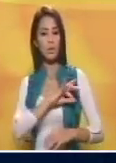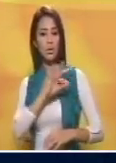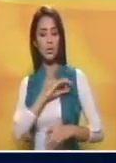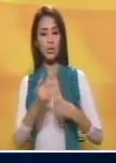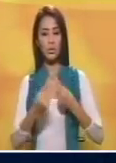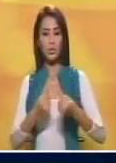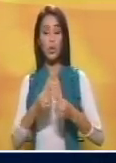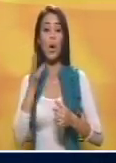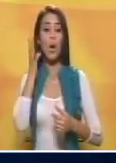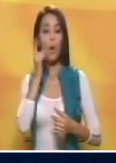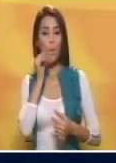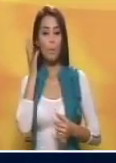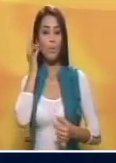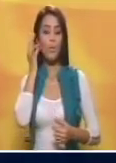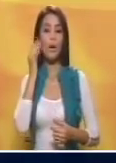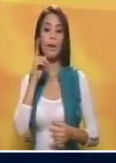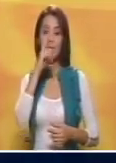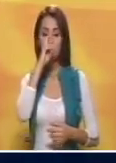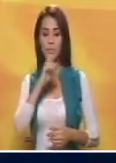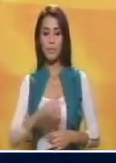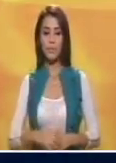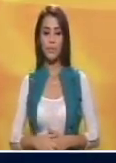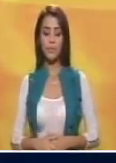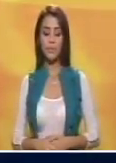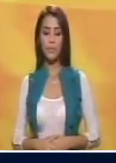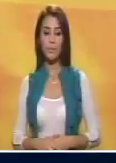género y grupos de edades.